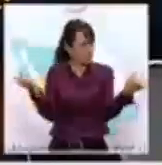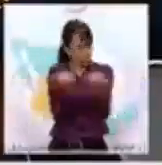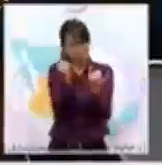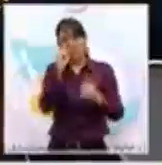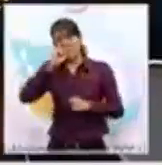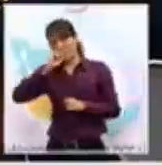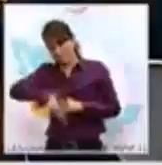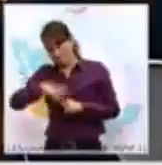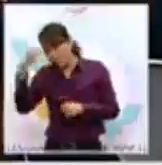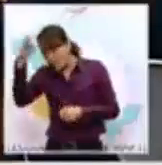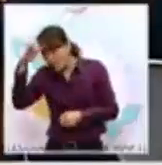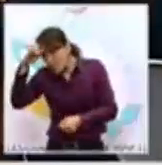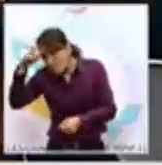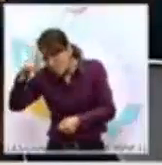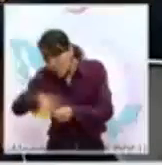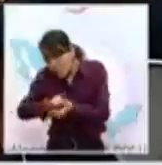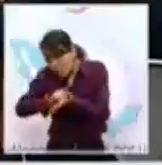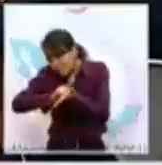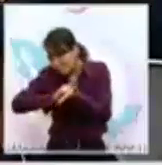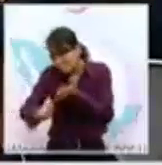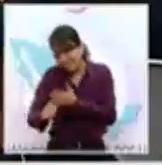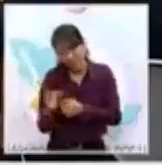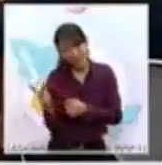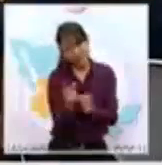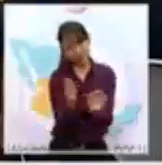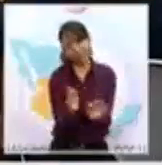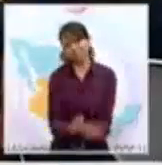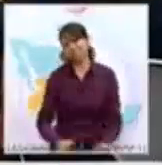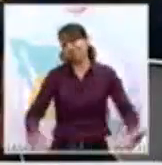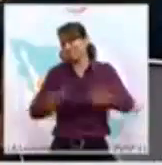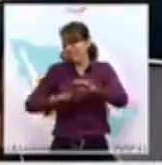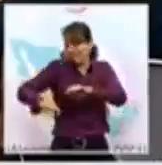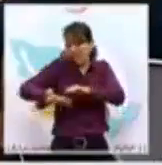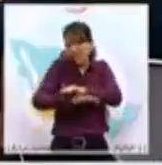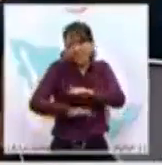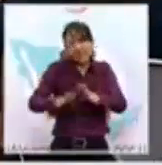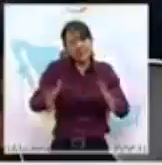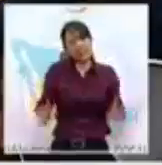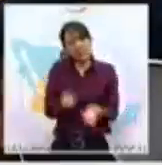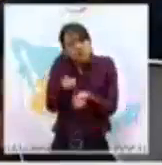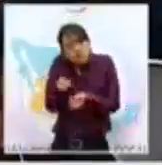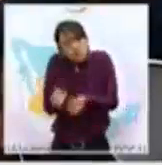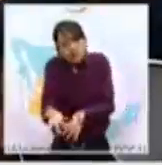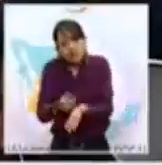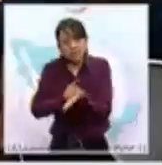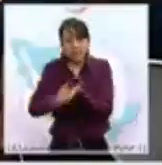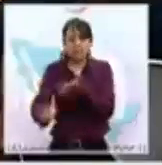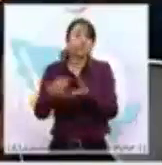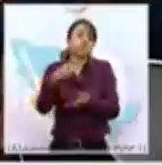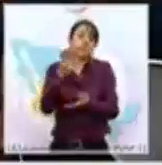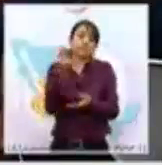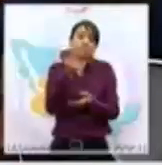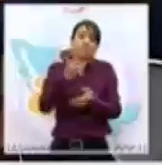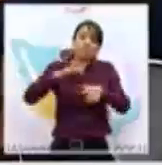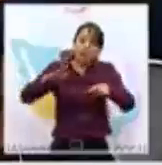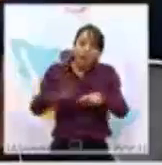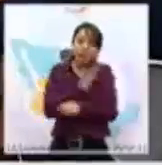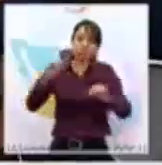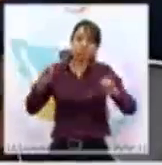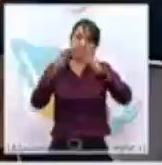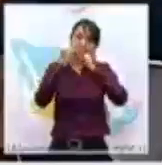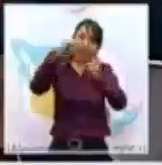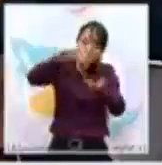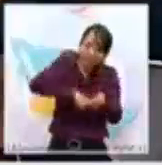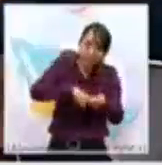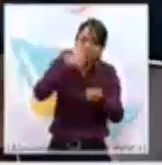elementos fundamentales, y lo que tenemos que hacer es, yo creo que una recreación institucional, precisamente para que estos